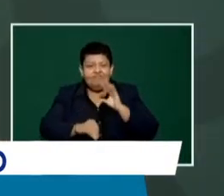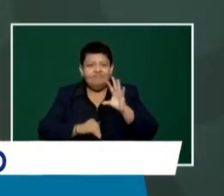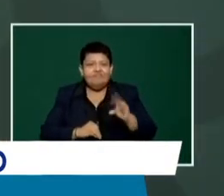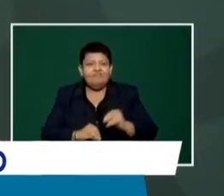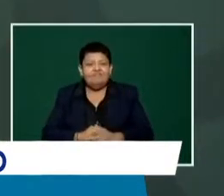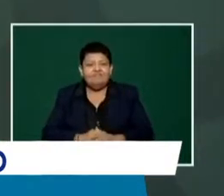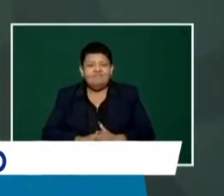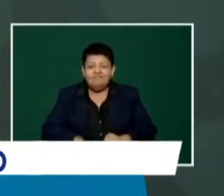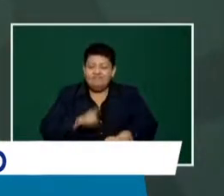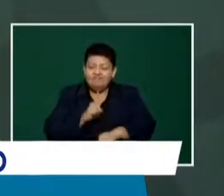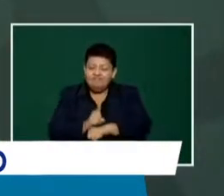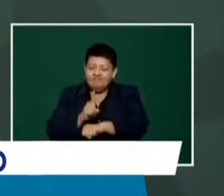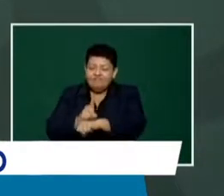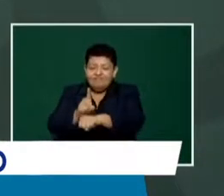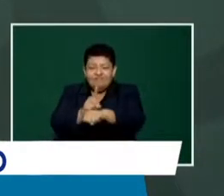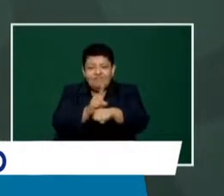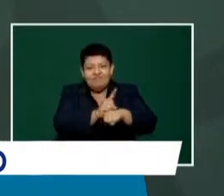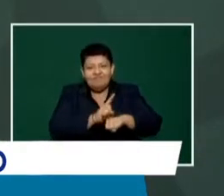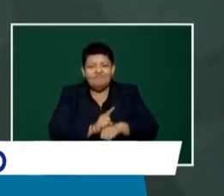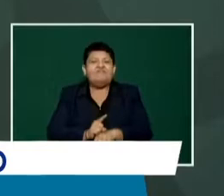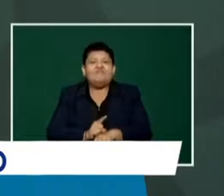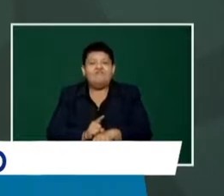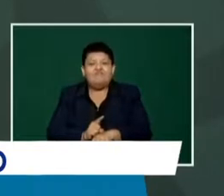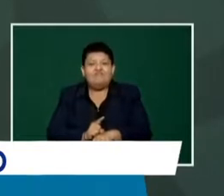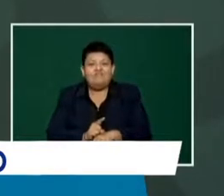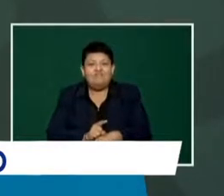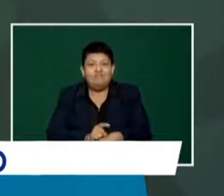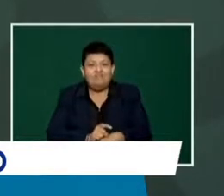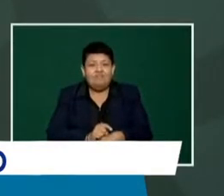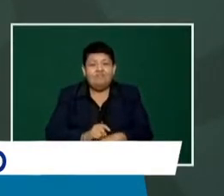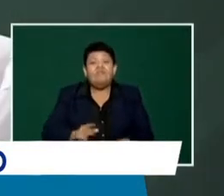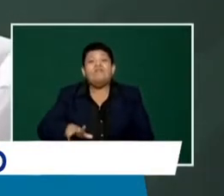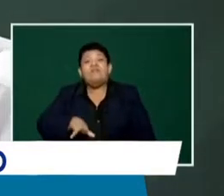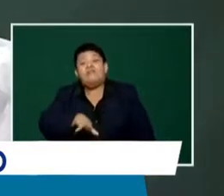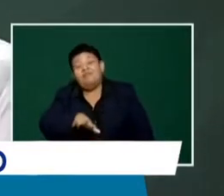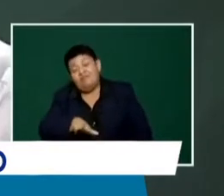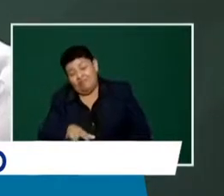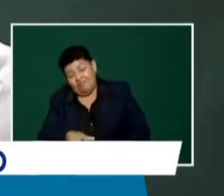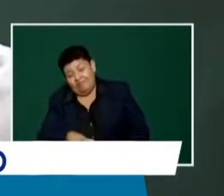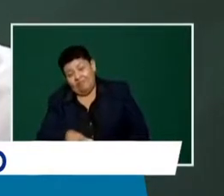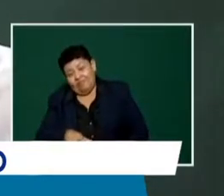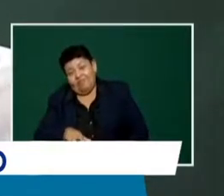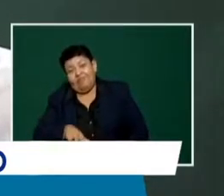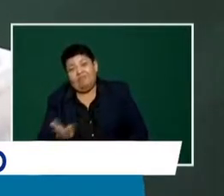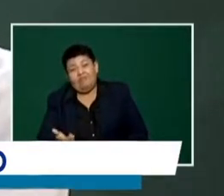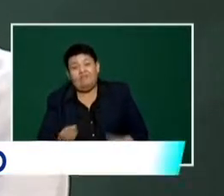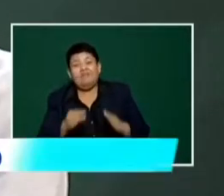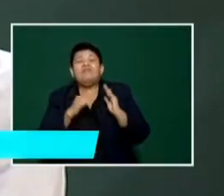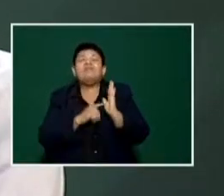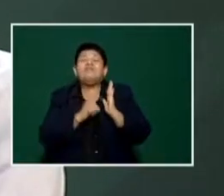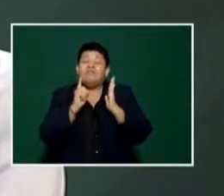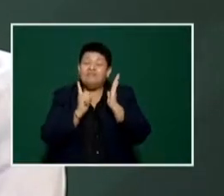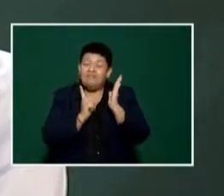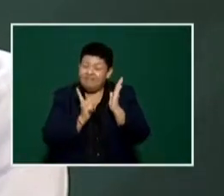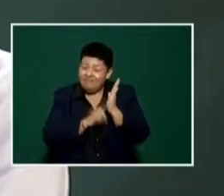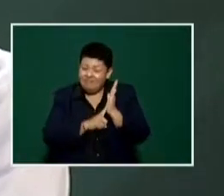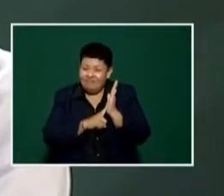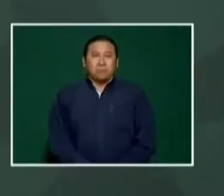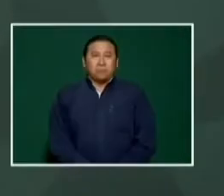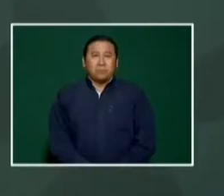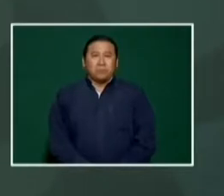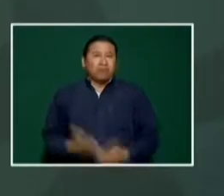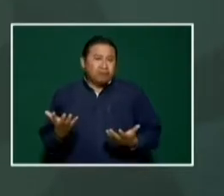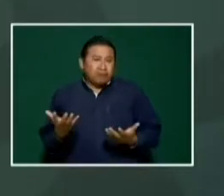incluso señaló que con el apoyo de la secretaría de marina esta situación se está tratando como un asunto de estado